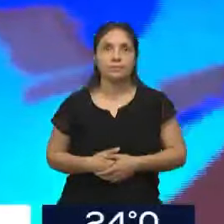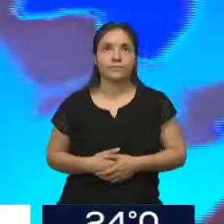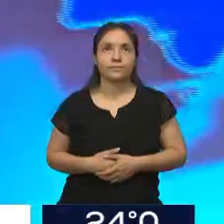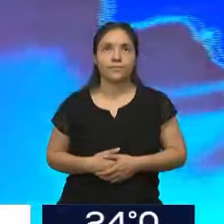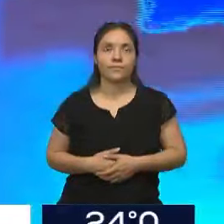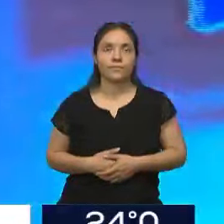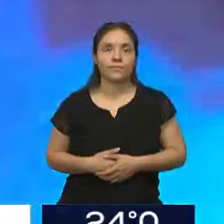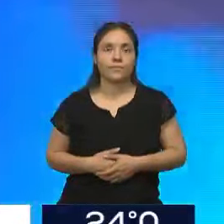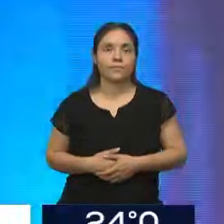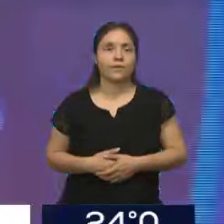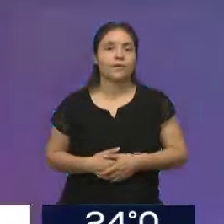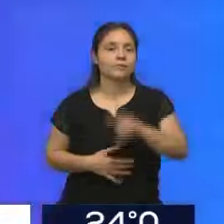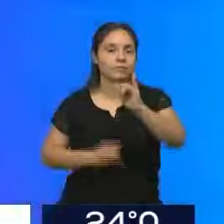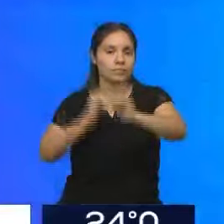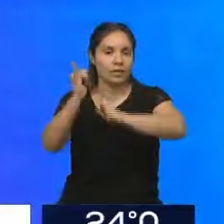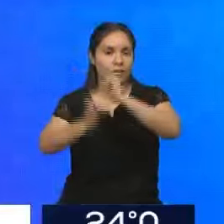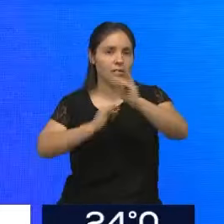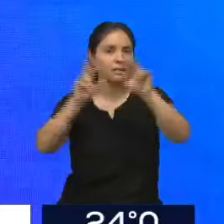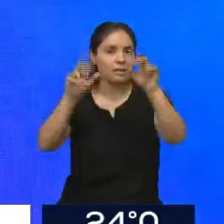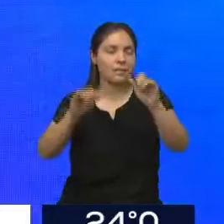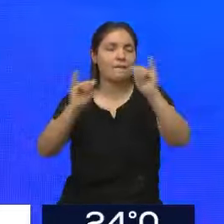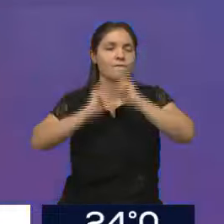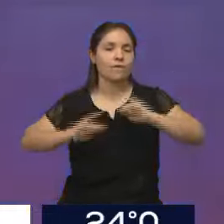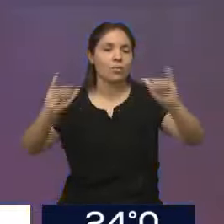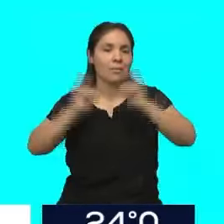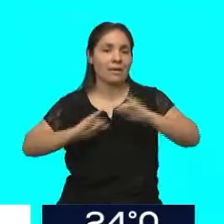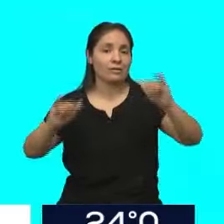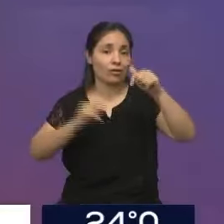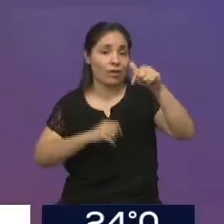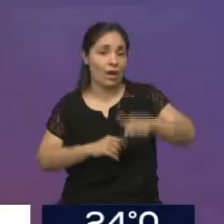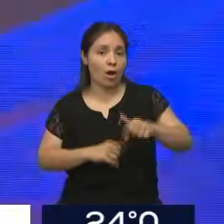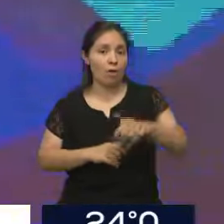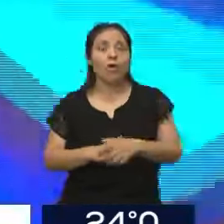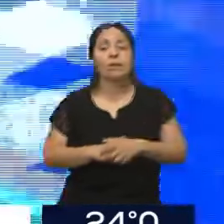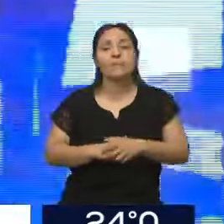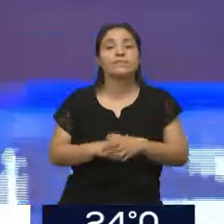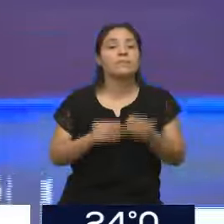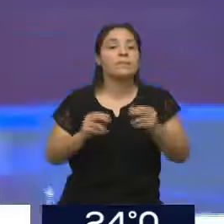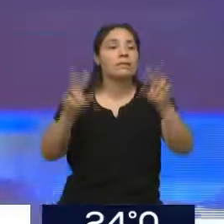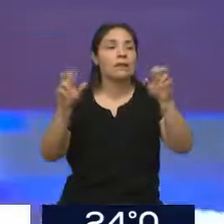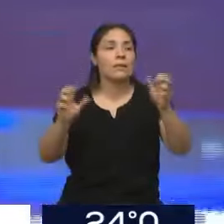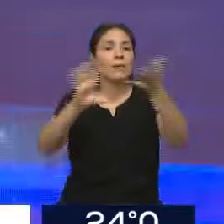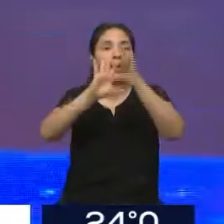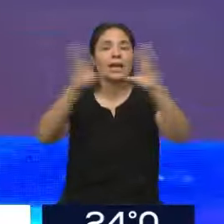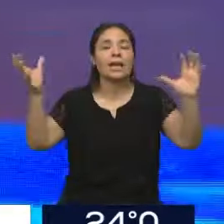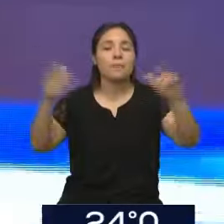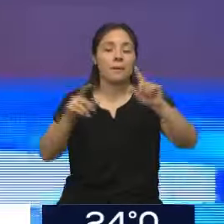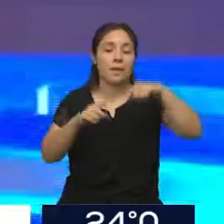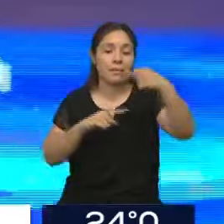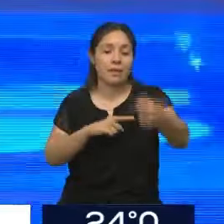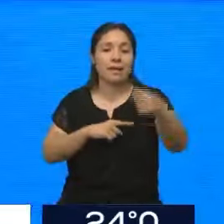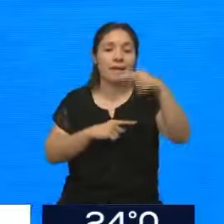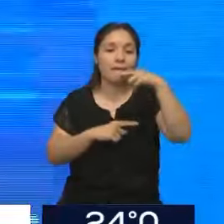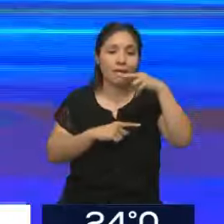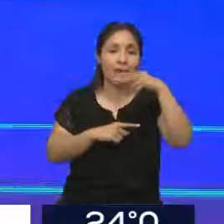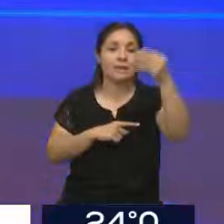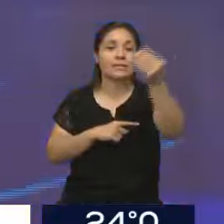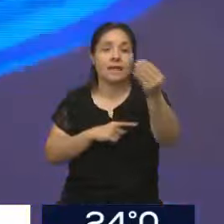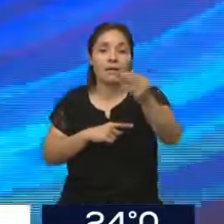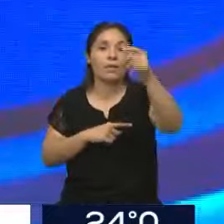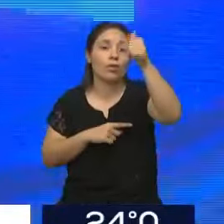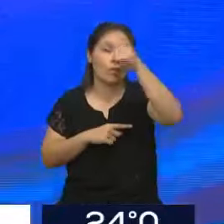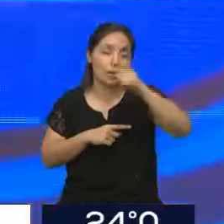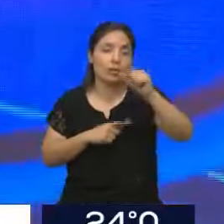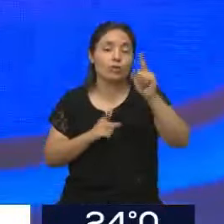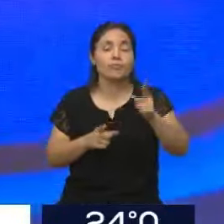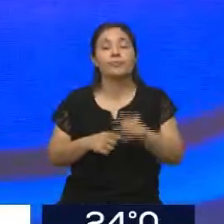Te vamos a poner al tanto de la información de última hora respecto de lo que indica el pronóstico para mañana viernes, el sábado y el domingo. Pero